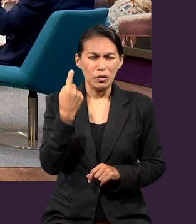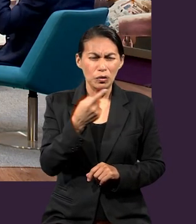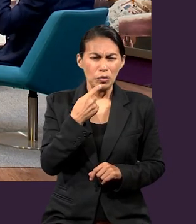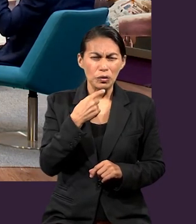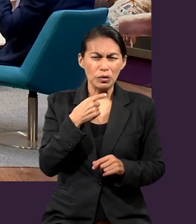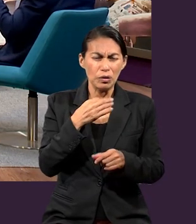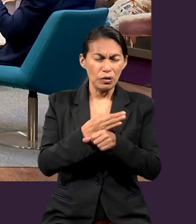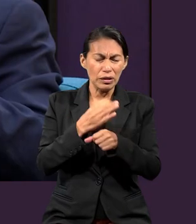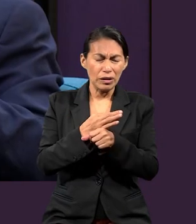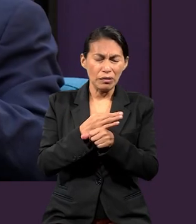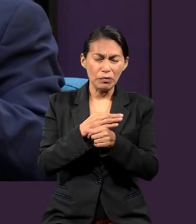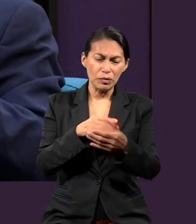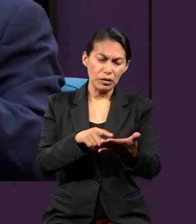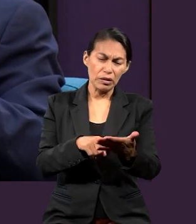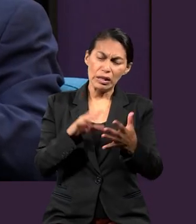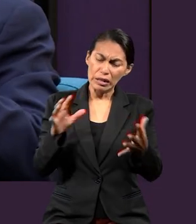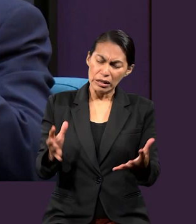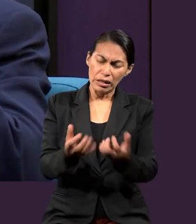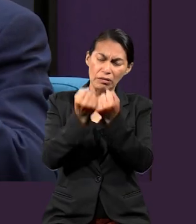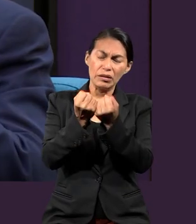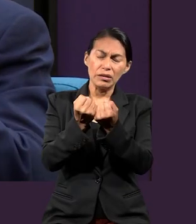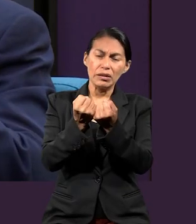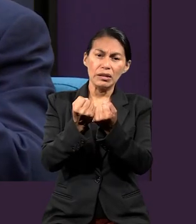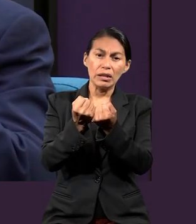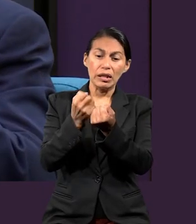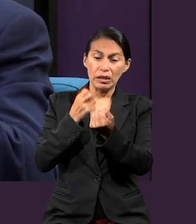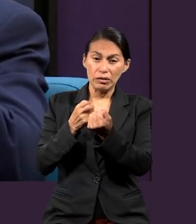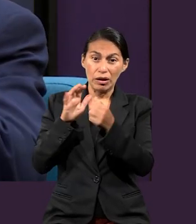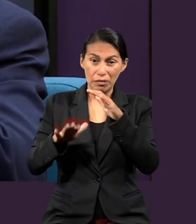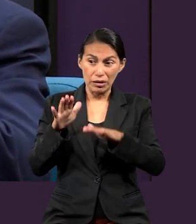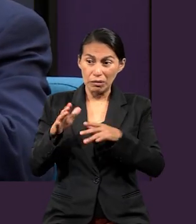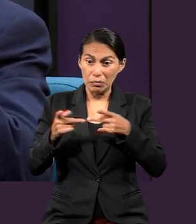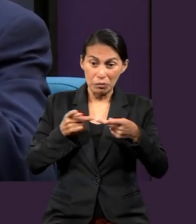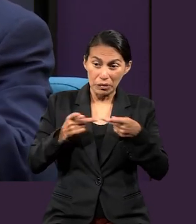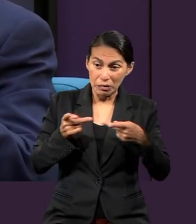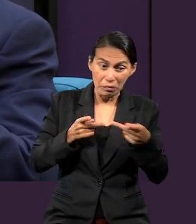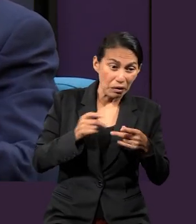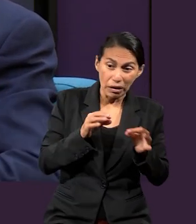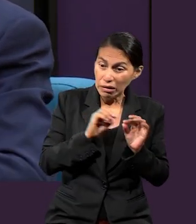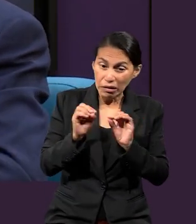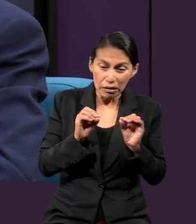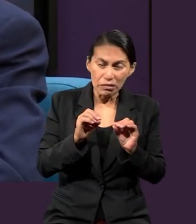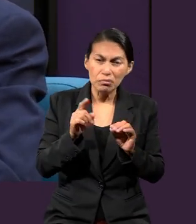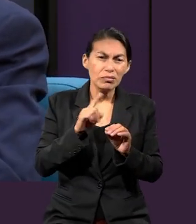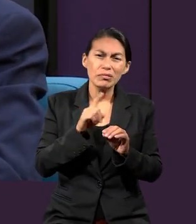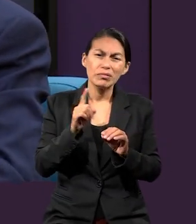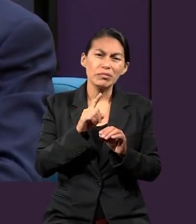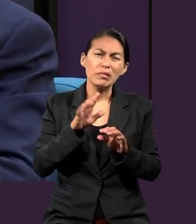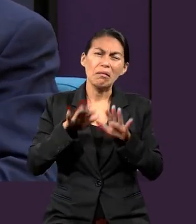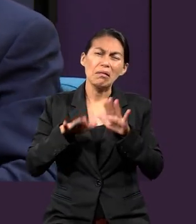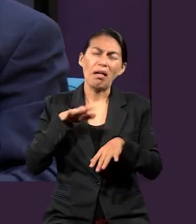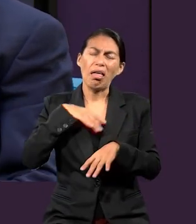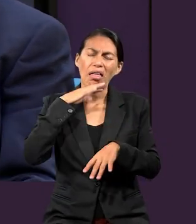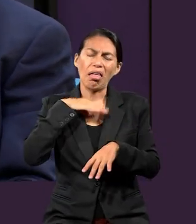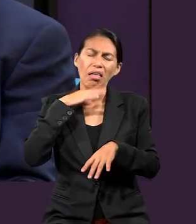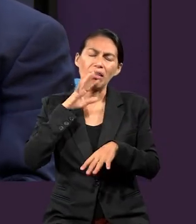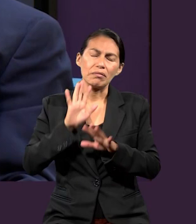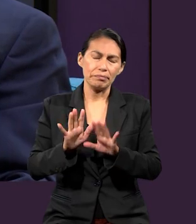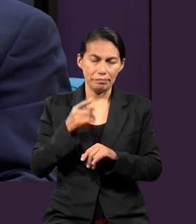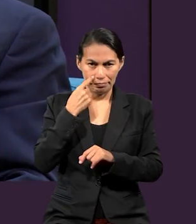vemos algo tan importante como es la salvación, quizá no lo hacemos de esa forma? Y me gustaría leer